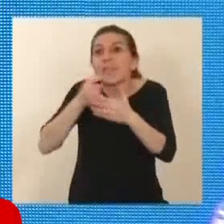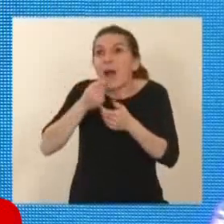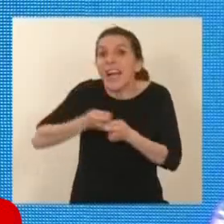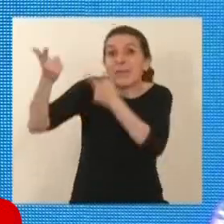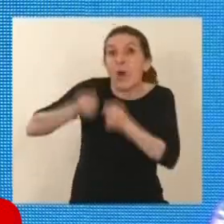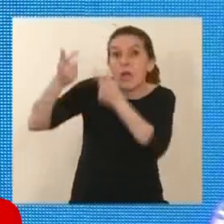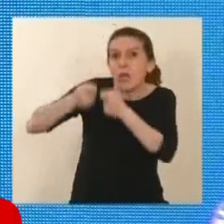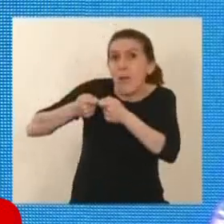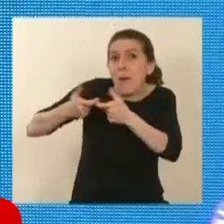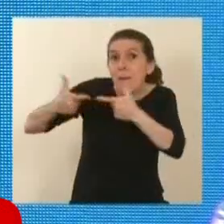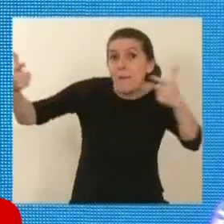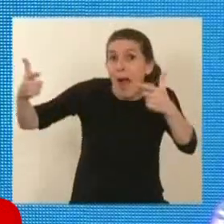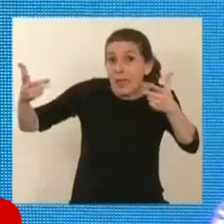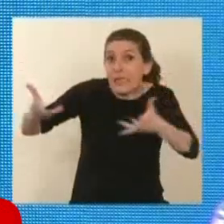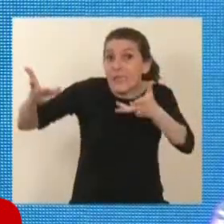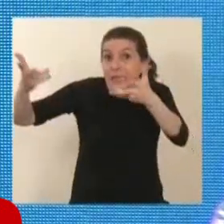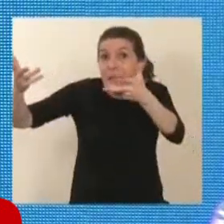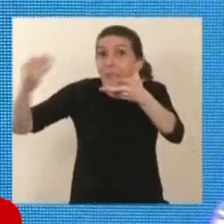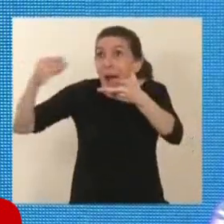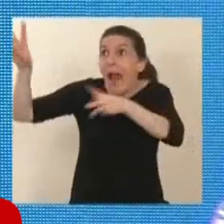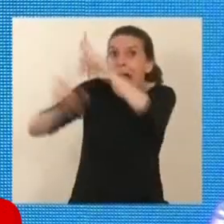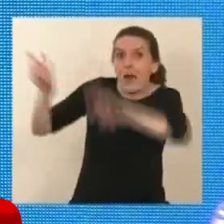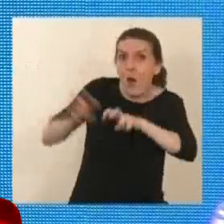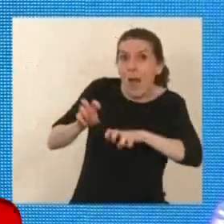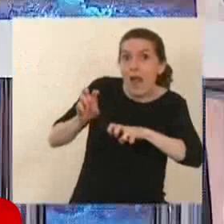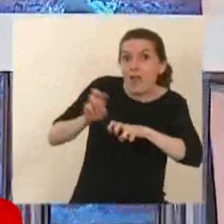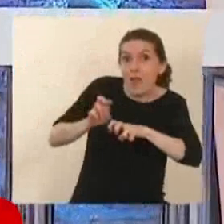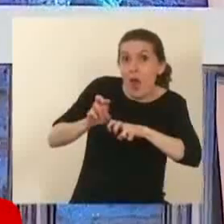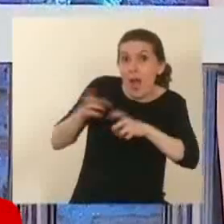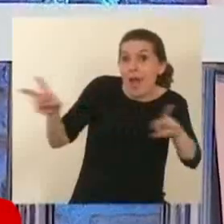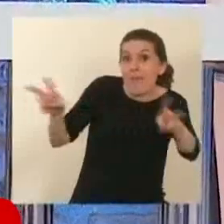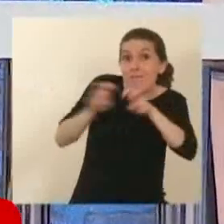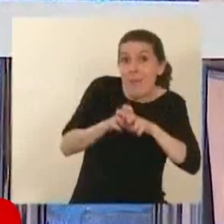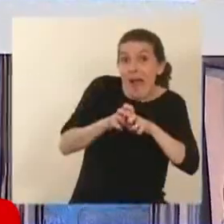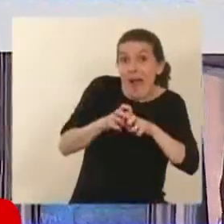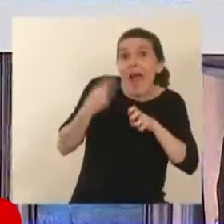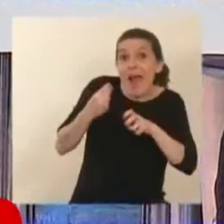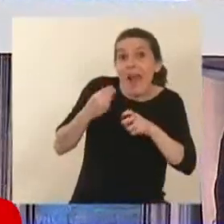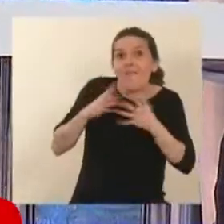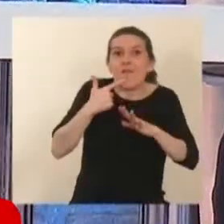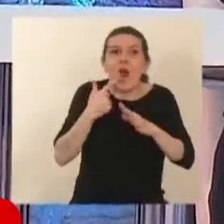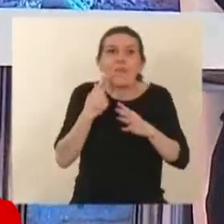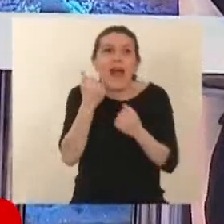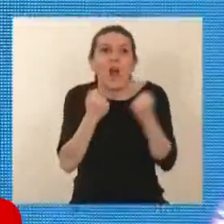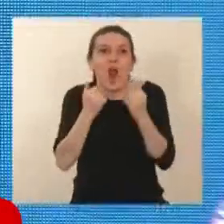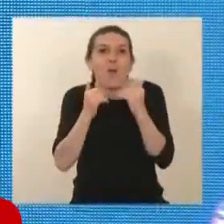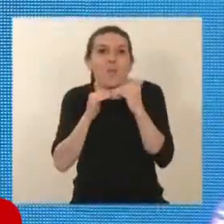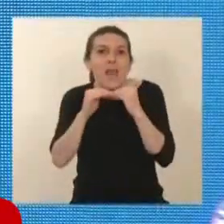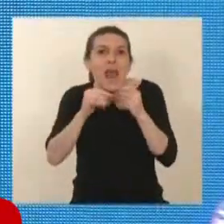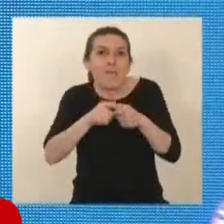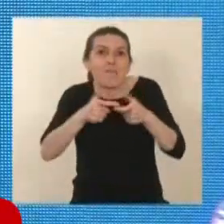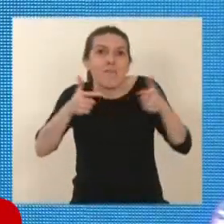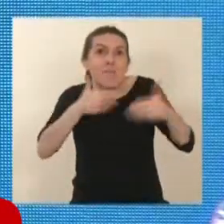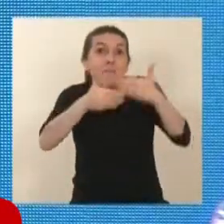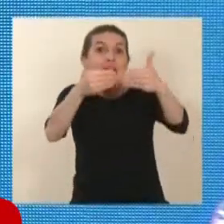que es necesaria para ir generando las divisas que le permiten a la economía doméstica poder sostener su